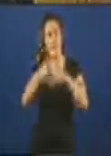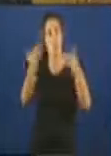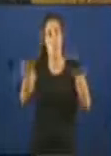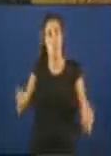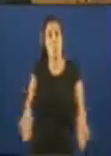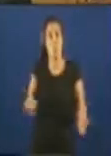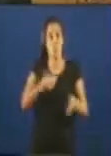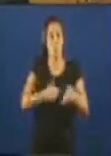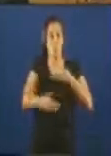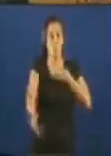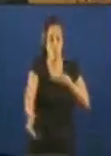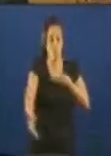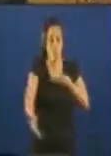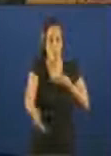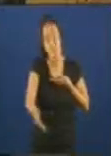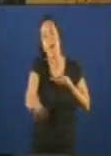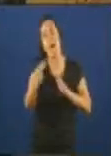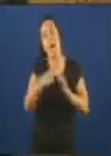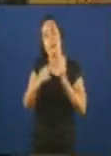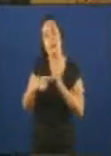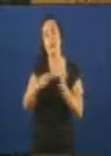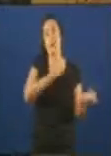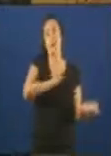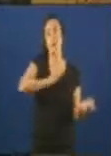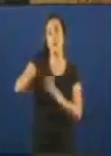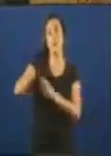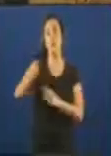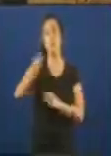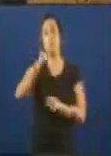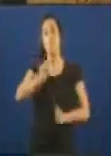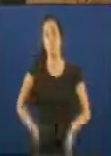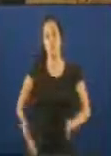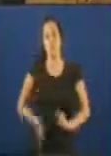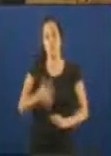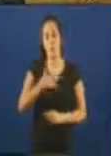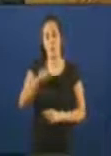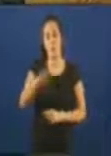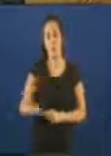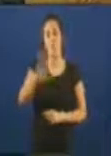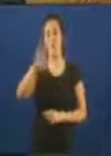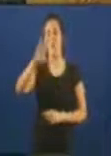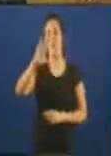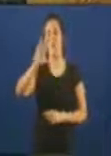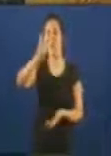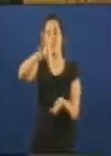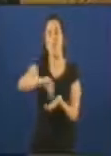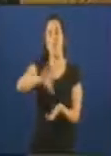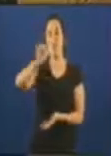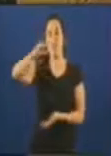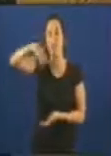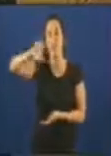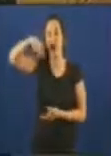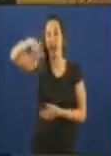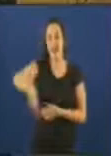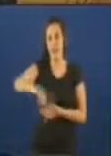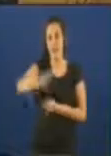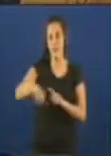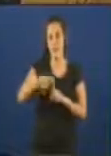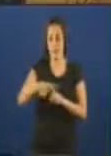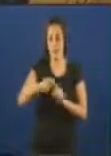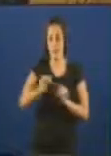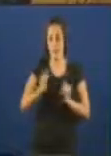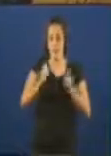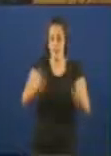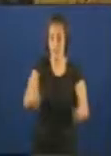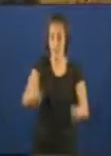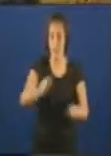un momento dado el astillero se traiga a México, probablemente a Ciudad del Carmen, Campeche, e iniciar de esta forma